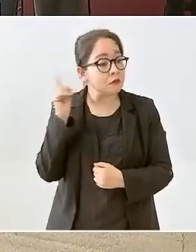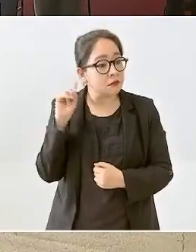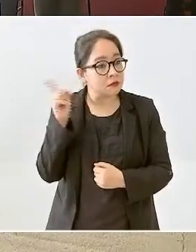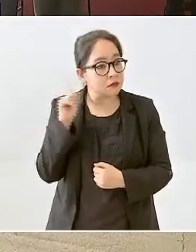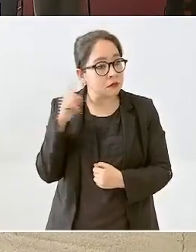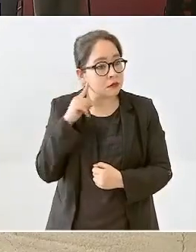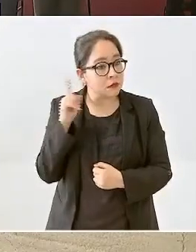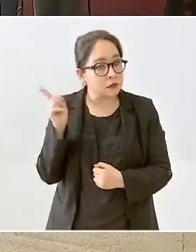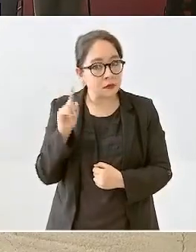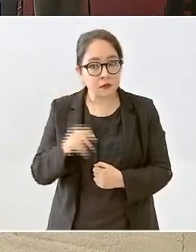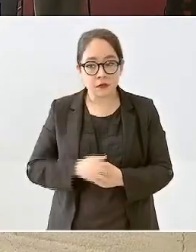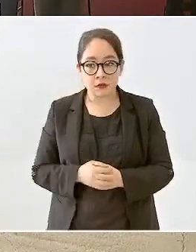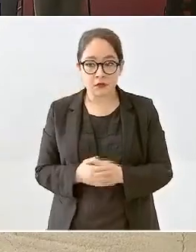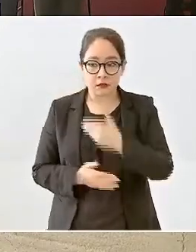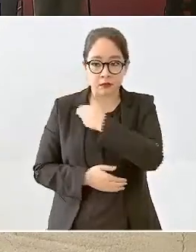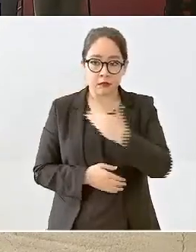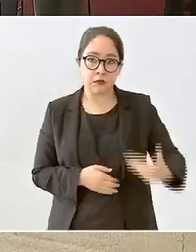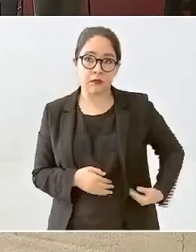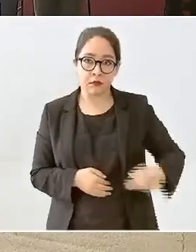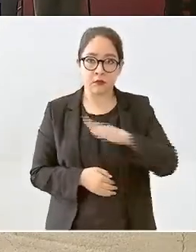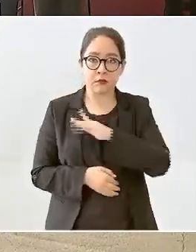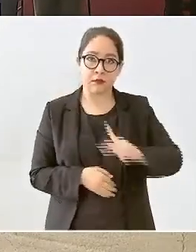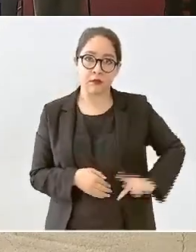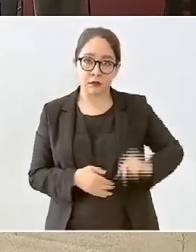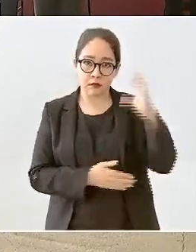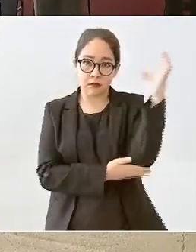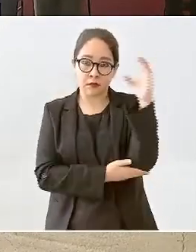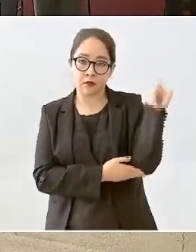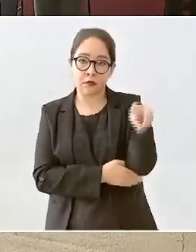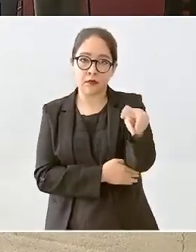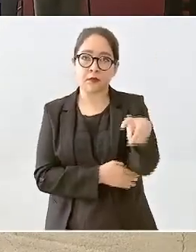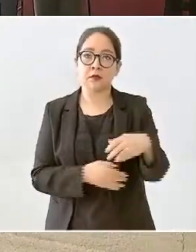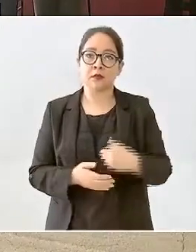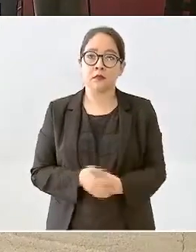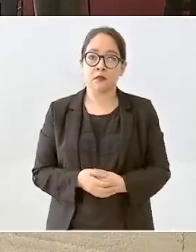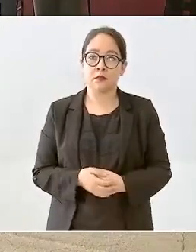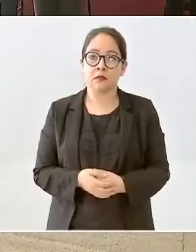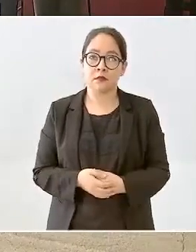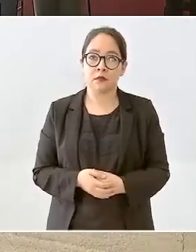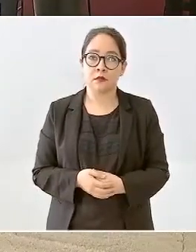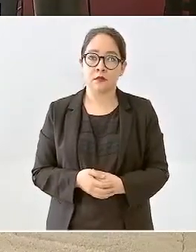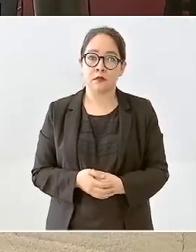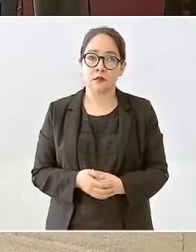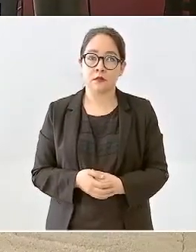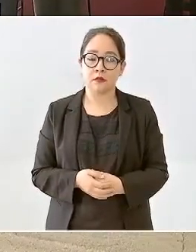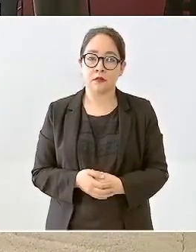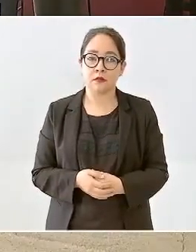el presidente municipal de Coatzacoalcos, Víctor Manuel Carranza Rosaldo.